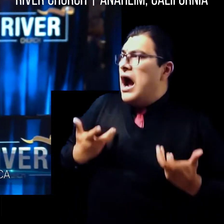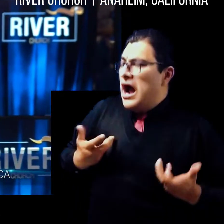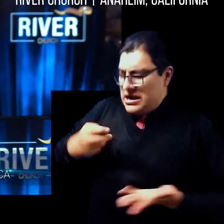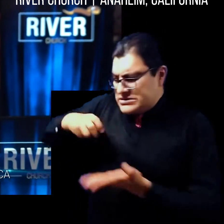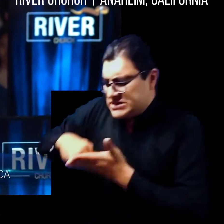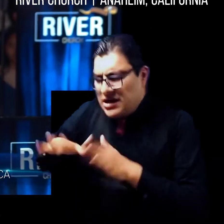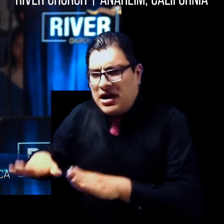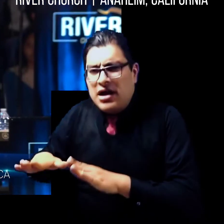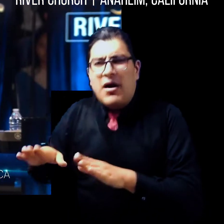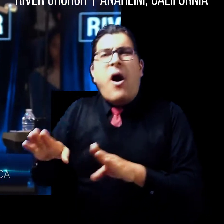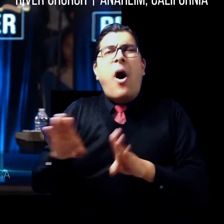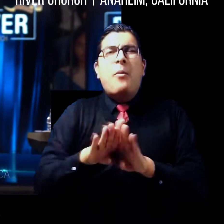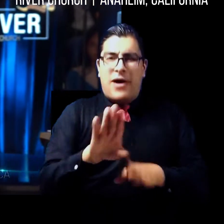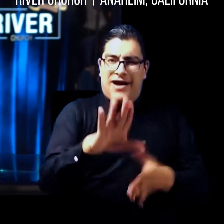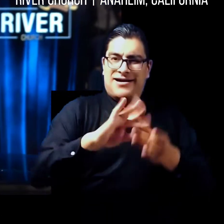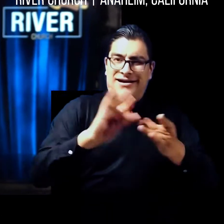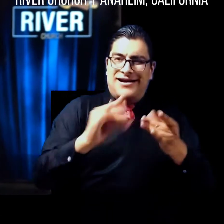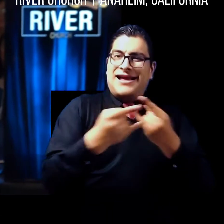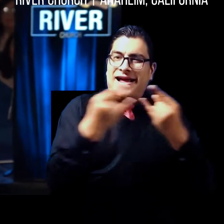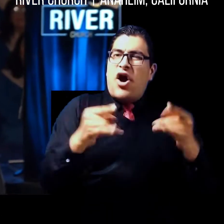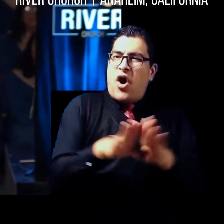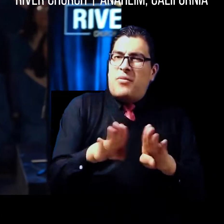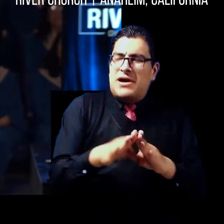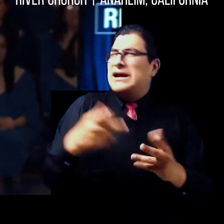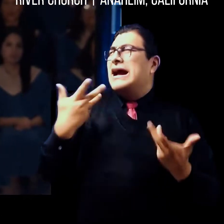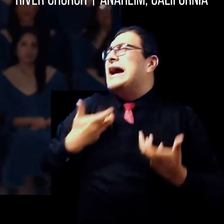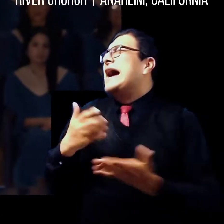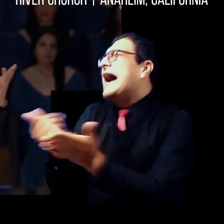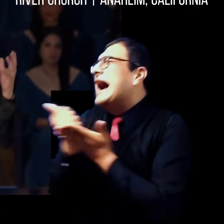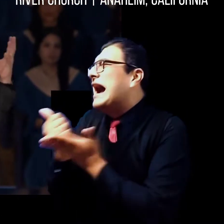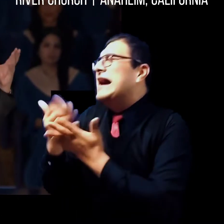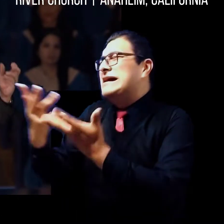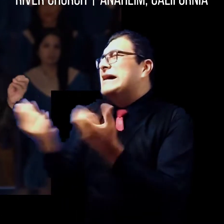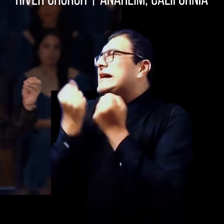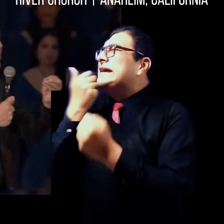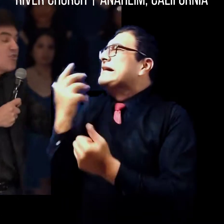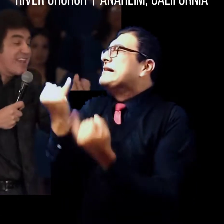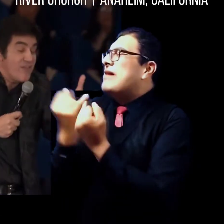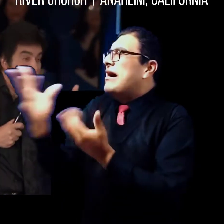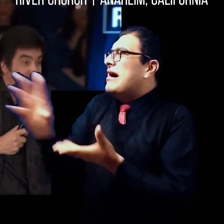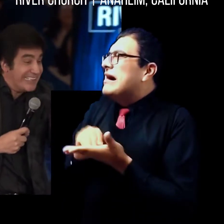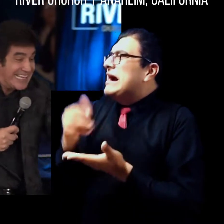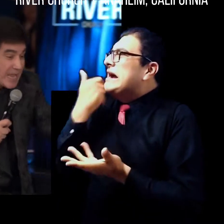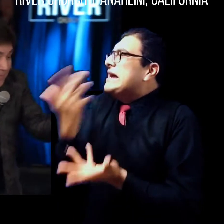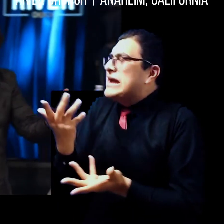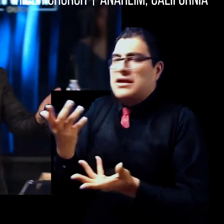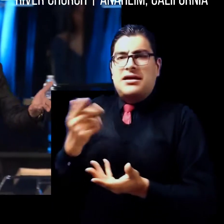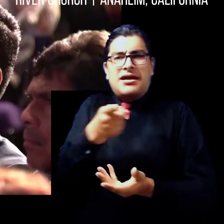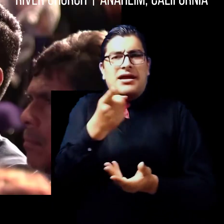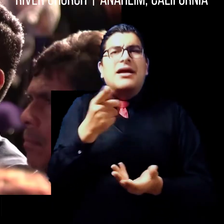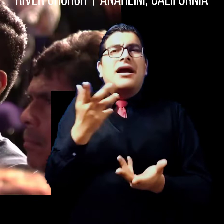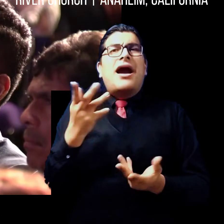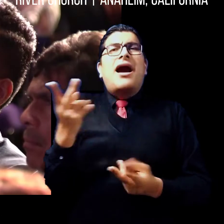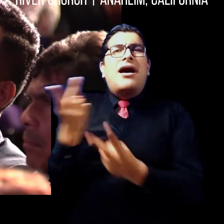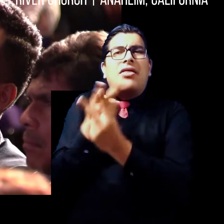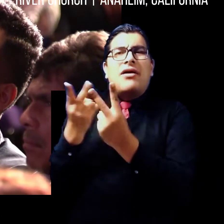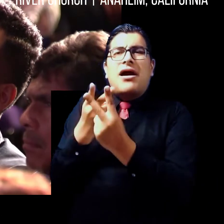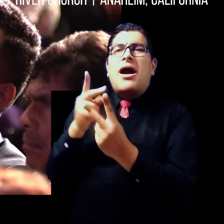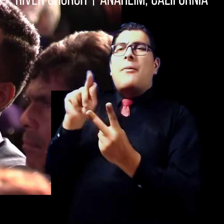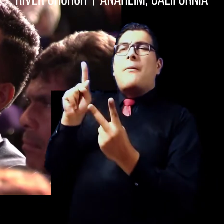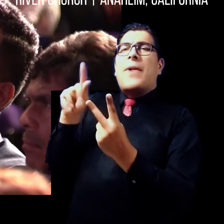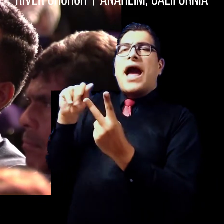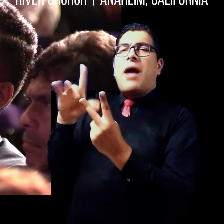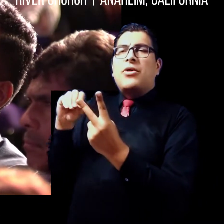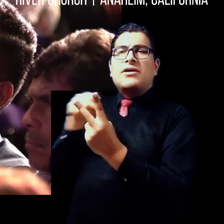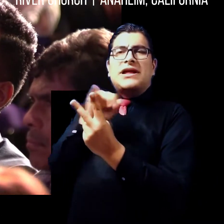Ahora le voy a relatar los acontecimientos. Y dijera, quiero ser salvo, quiero lo que ustedes tienen. ¿Qué es lo que vio? ¿Qué tenía Pablo y Silas?